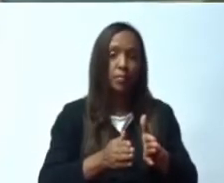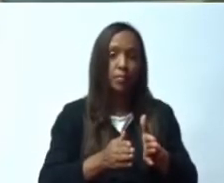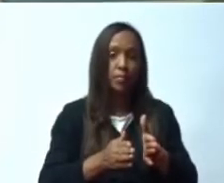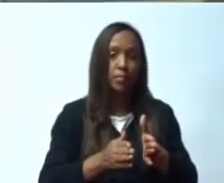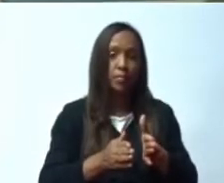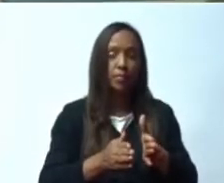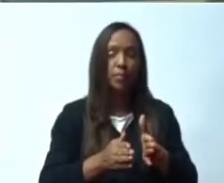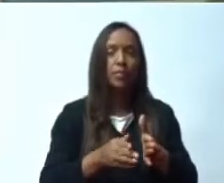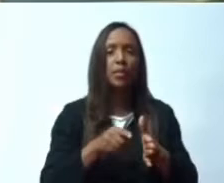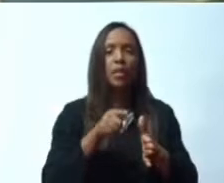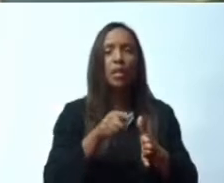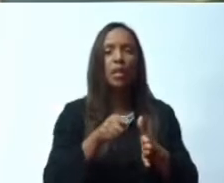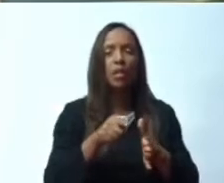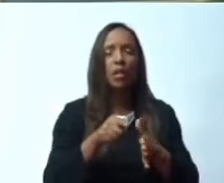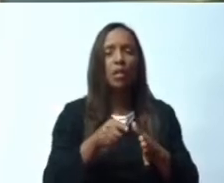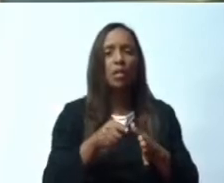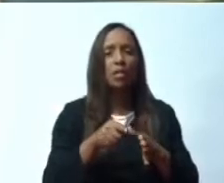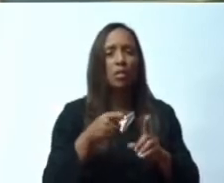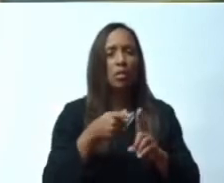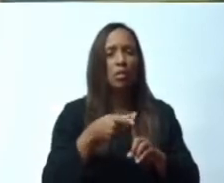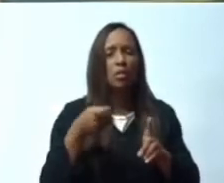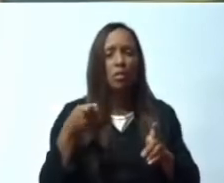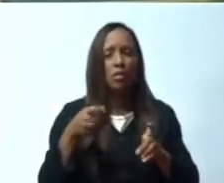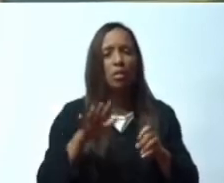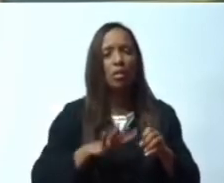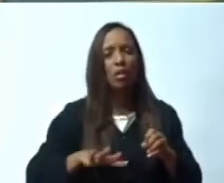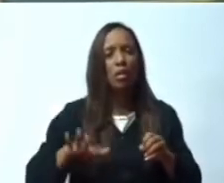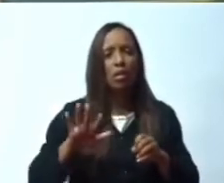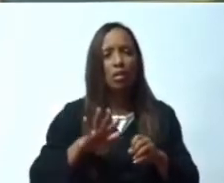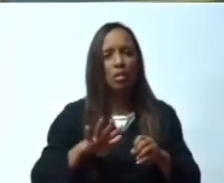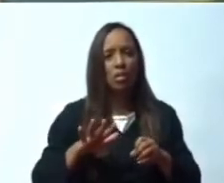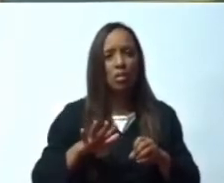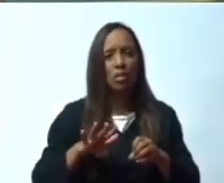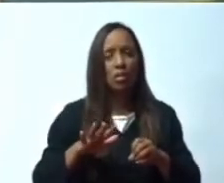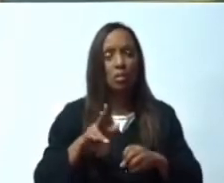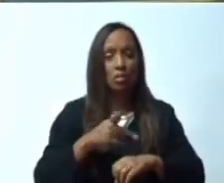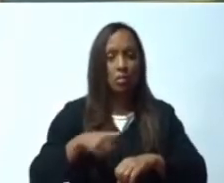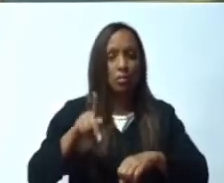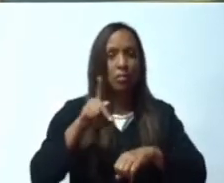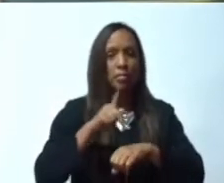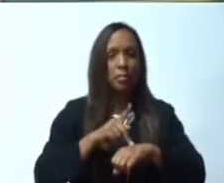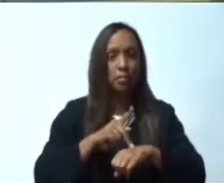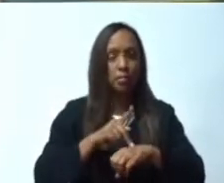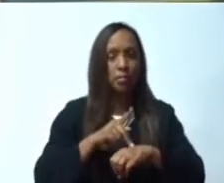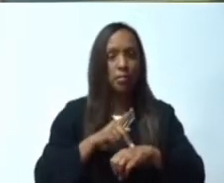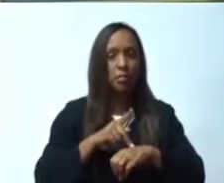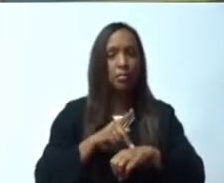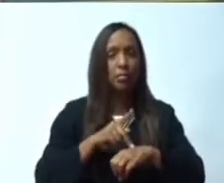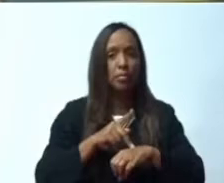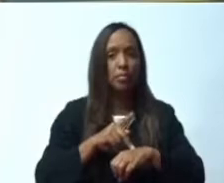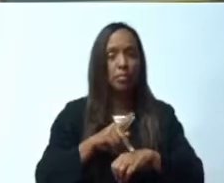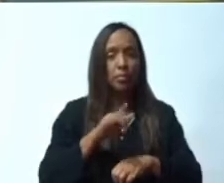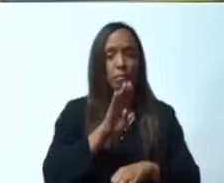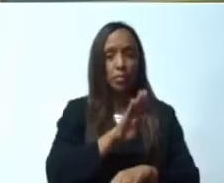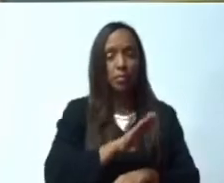Jesús Duval, un joven que se ha dedicado desde temprana edad